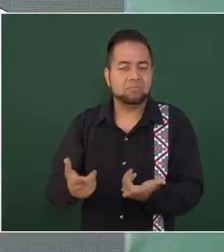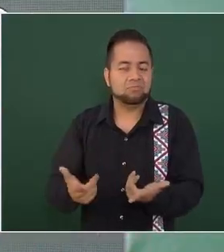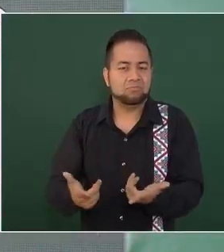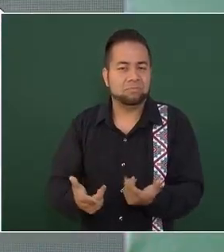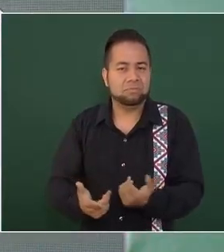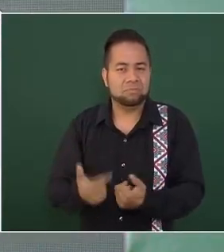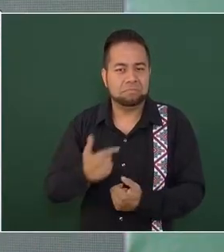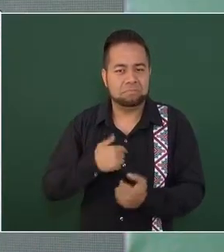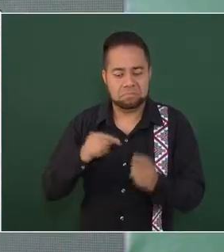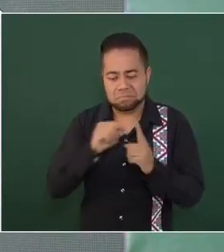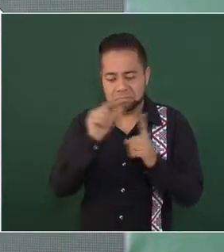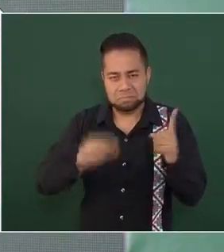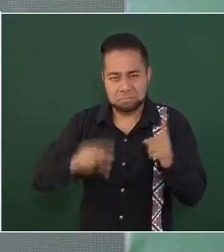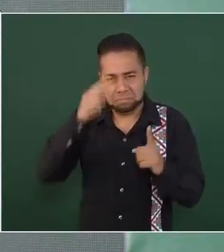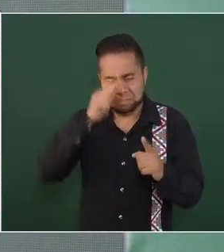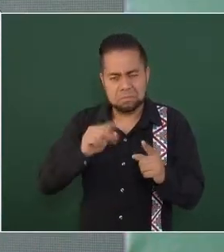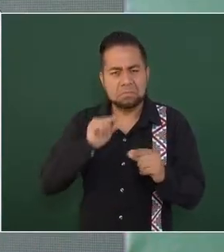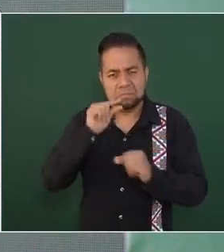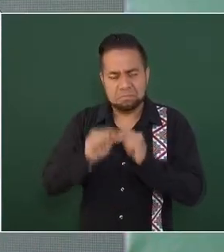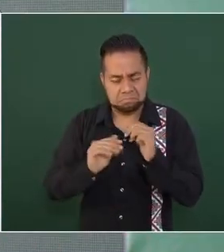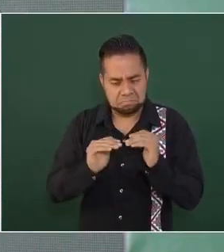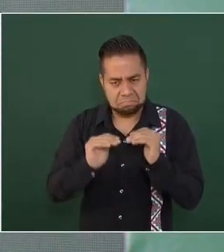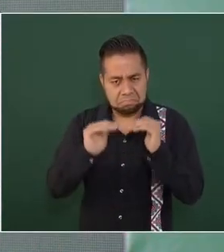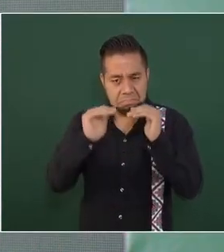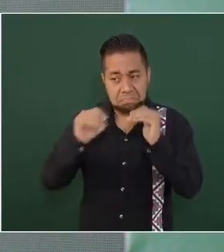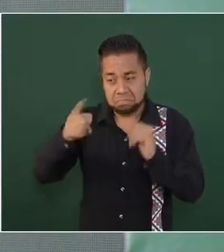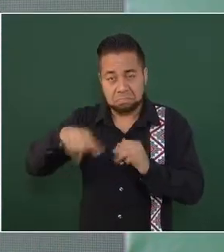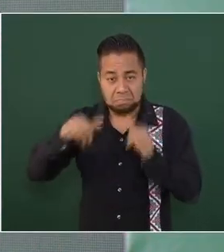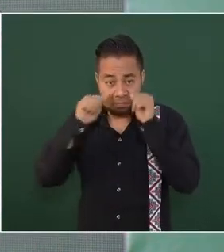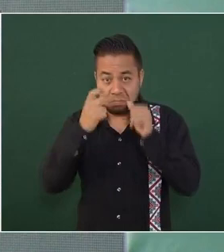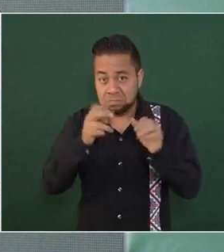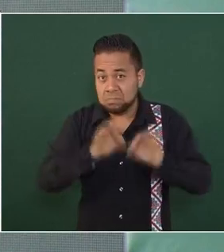del país que es lo que debe de importarnos